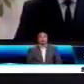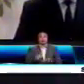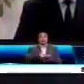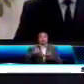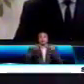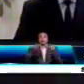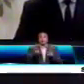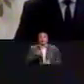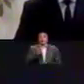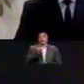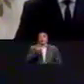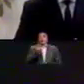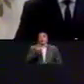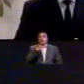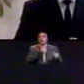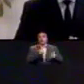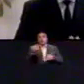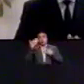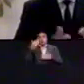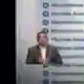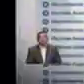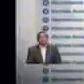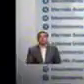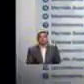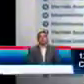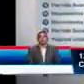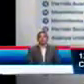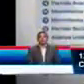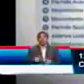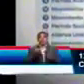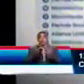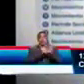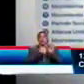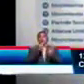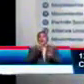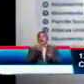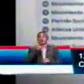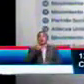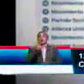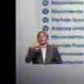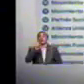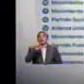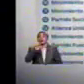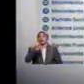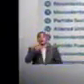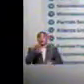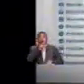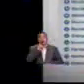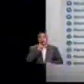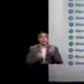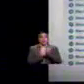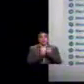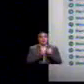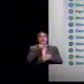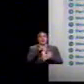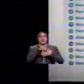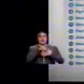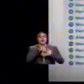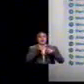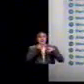calificado también 2 organizaciones políticas consecuentes. De este listado, solo la Alianza UNES, ligada al correísmo, está aún pendiente